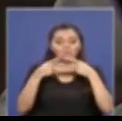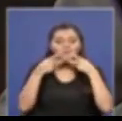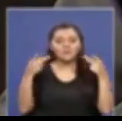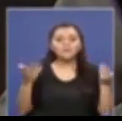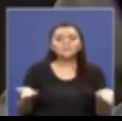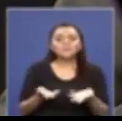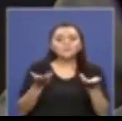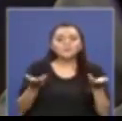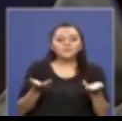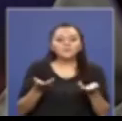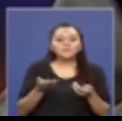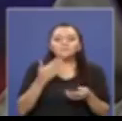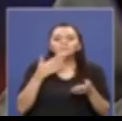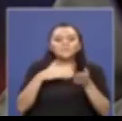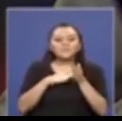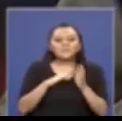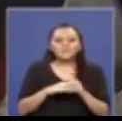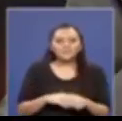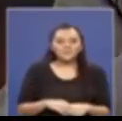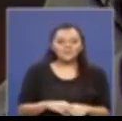¿ya?,